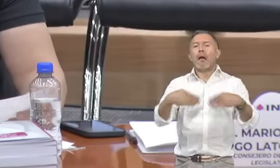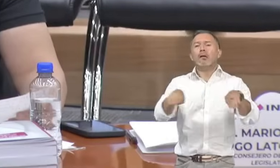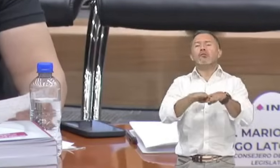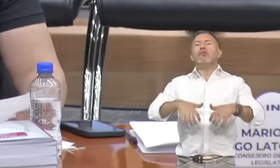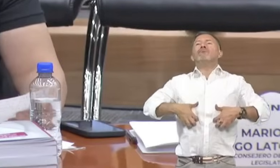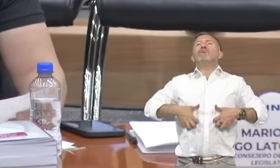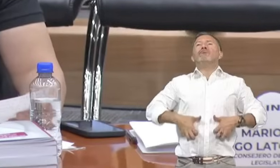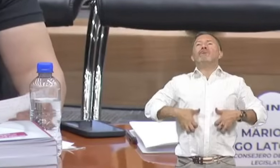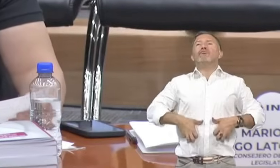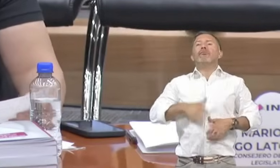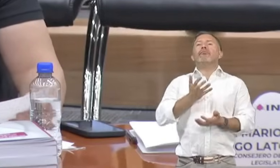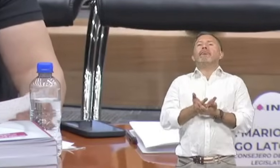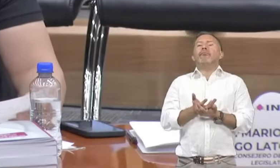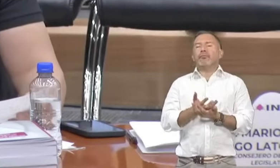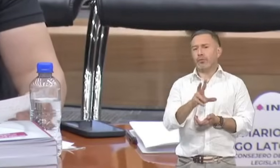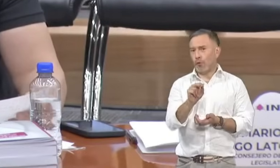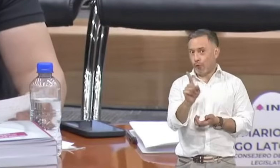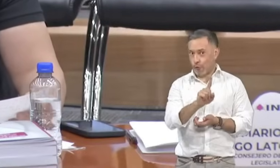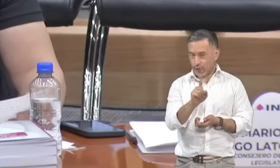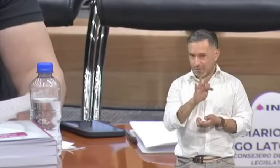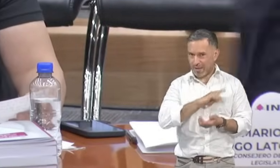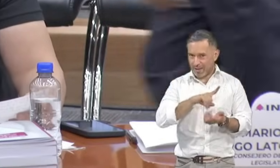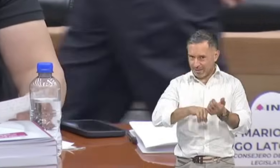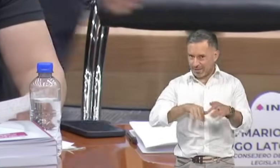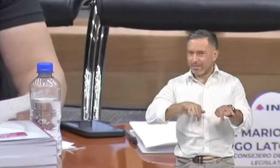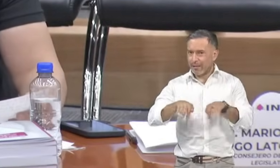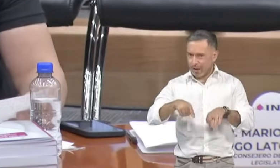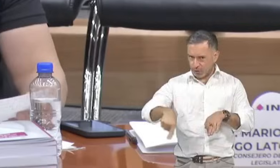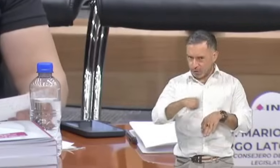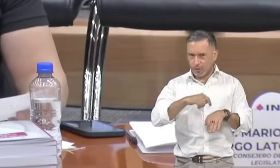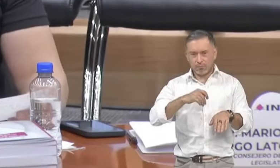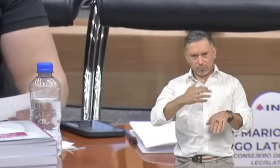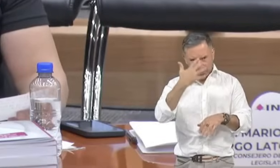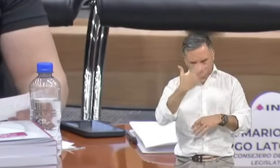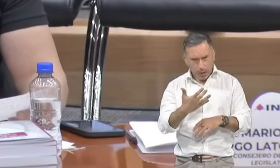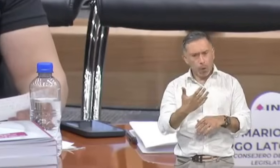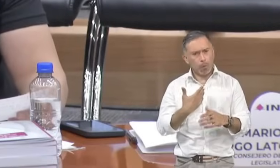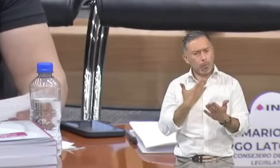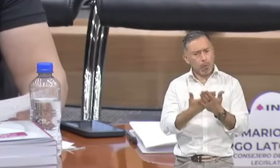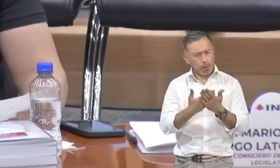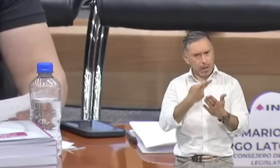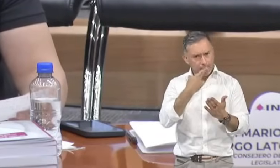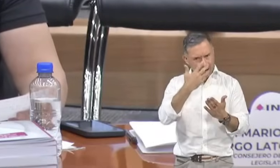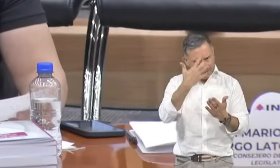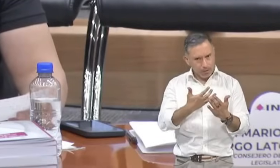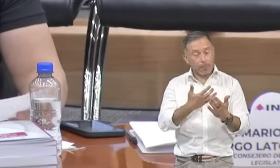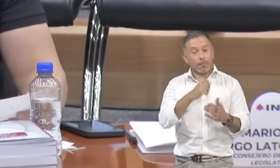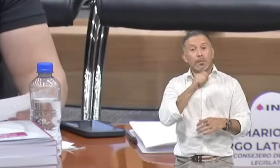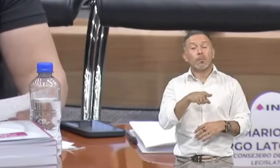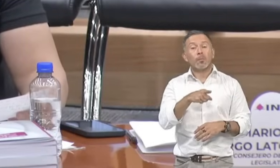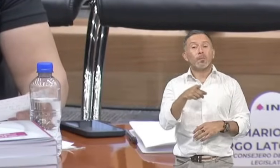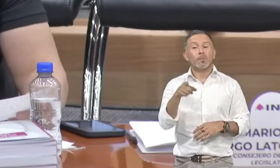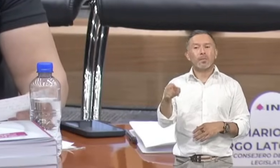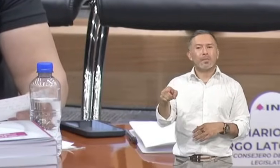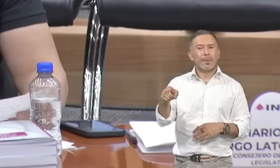hacer campaña, vamos a hacer una campaña seria, vamos a hacer propuestas serias, pero no las basemos efectivamente, como dijo uno de los